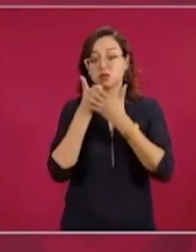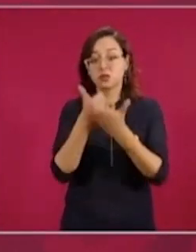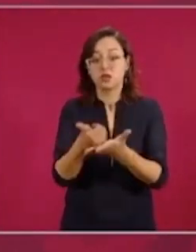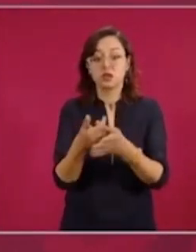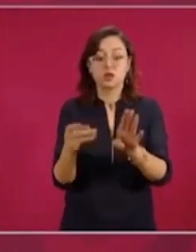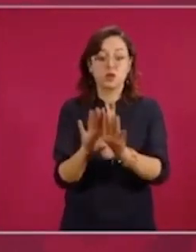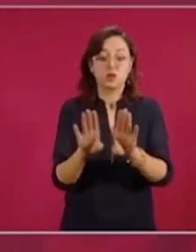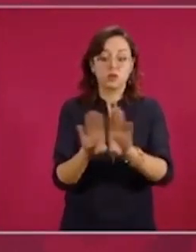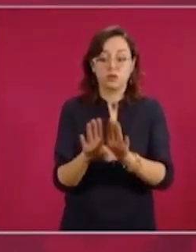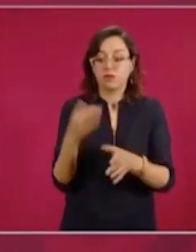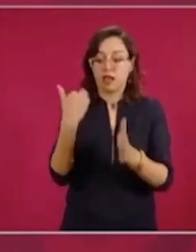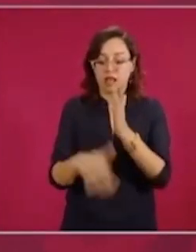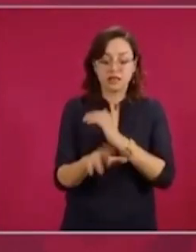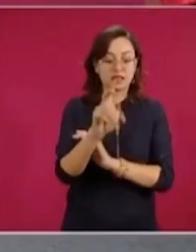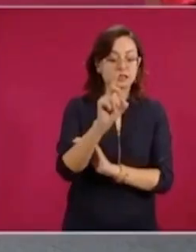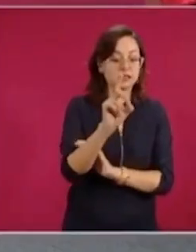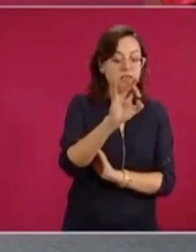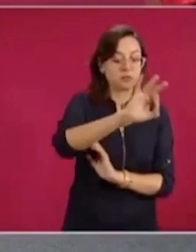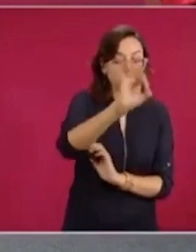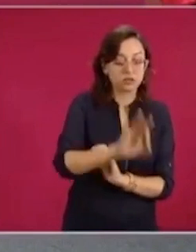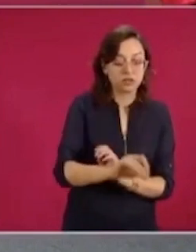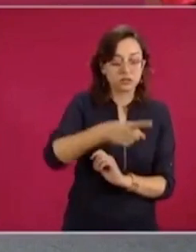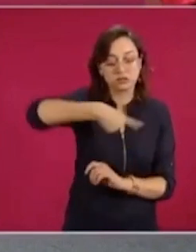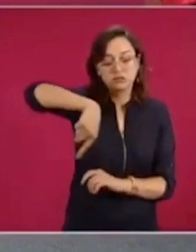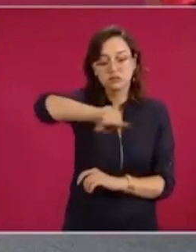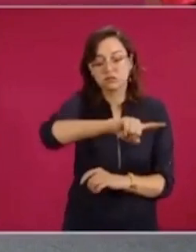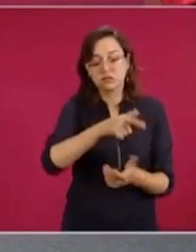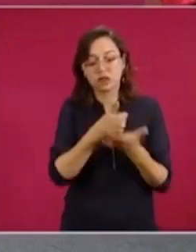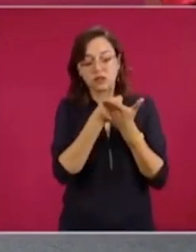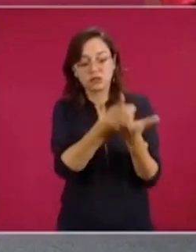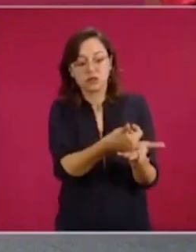Primero, si